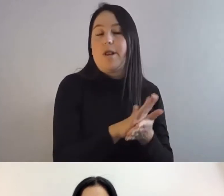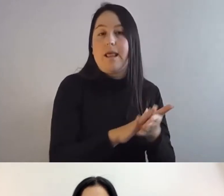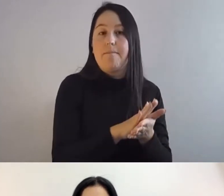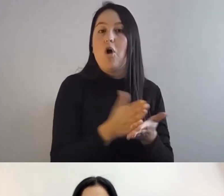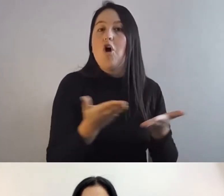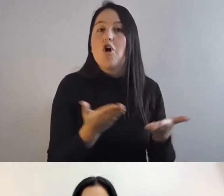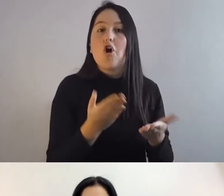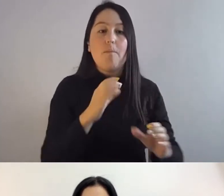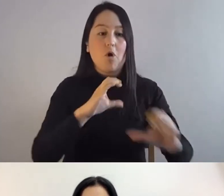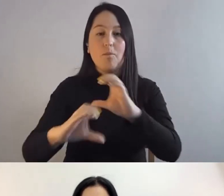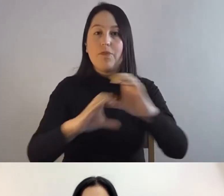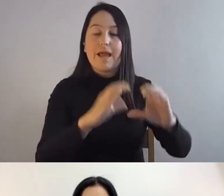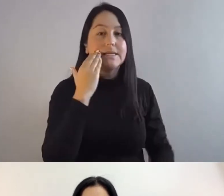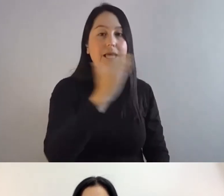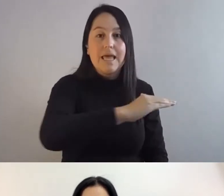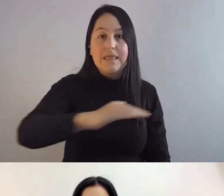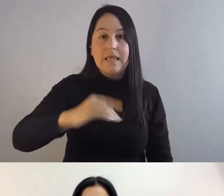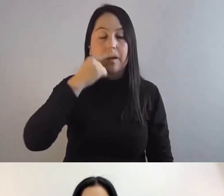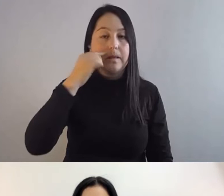auditiva.